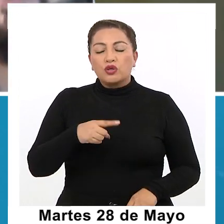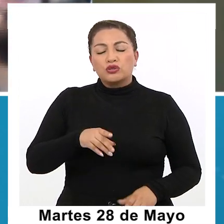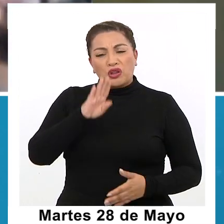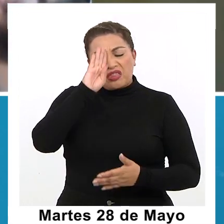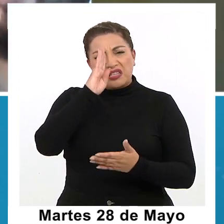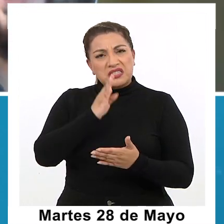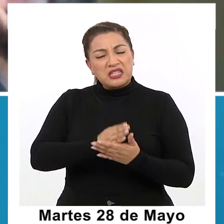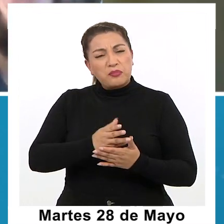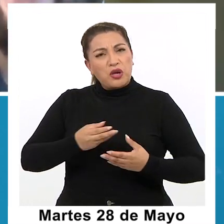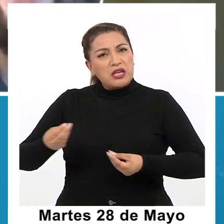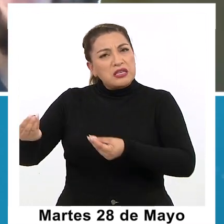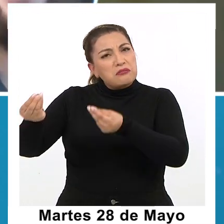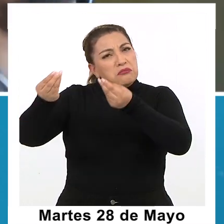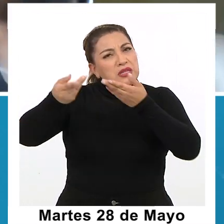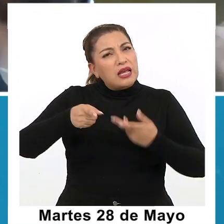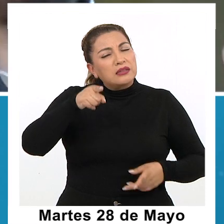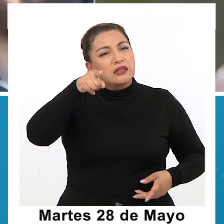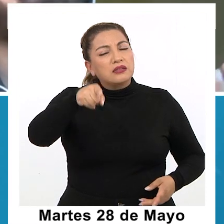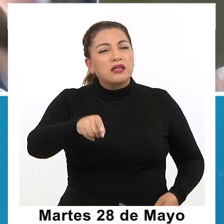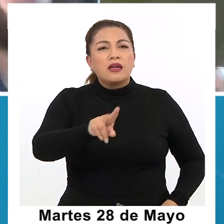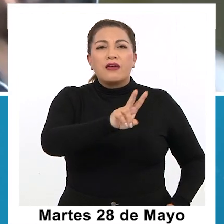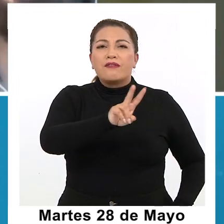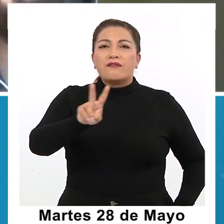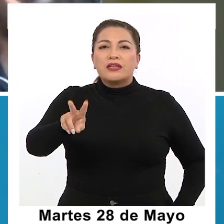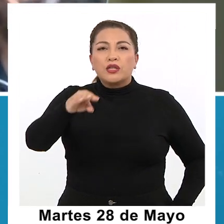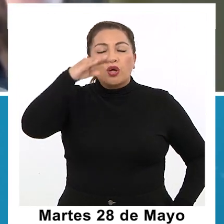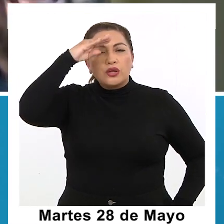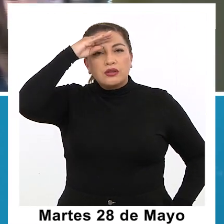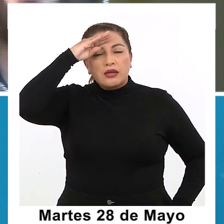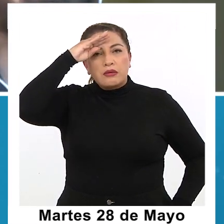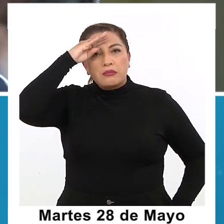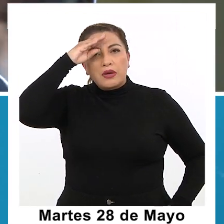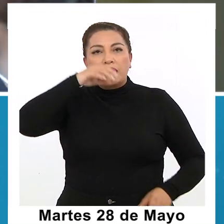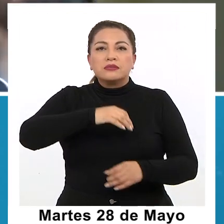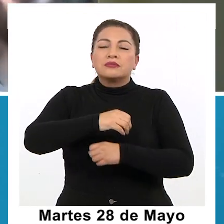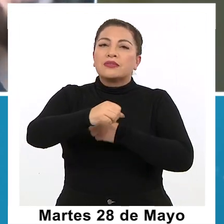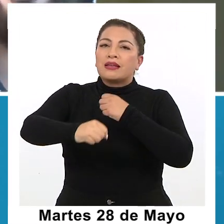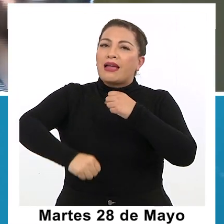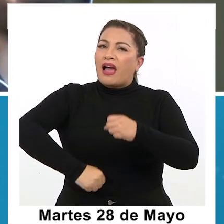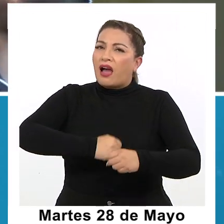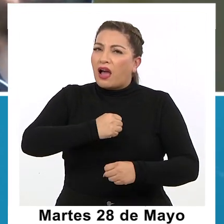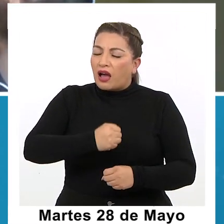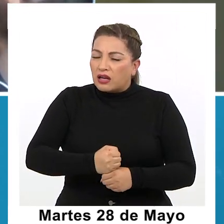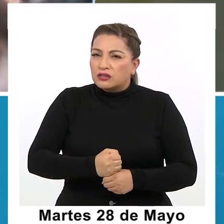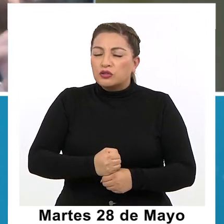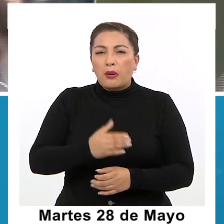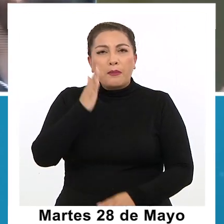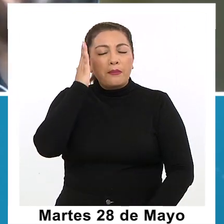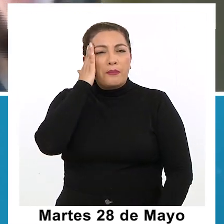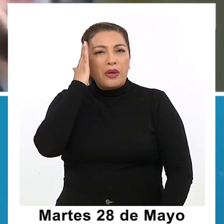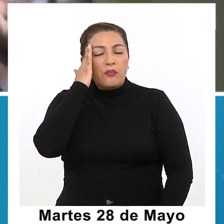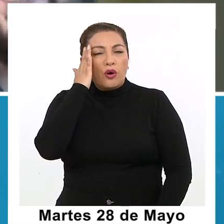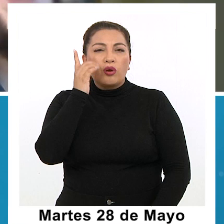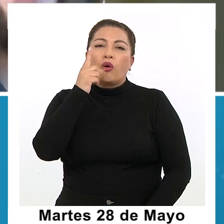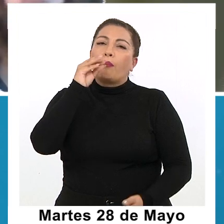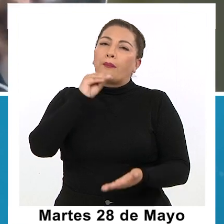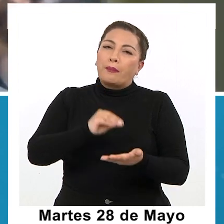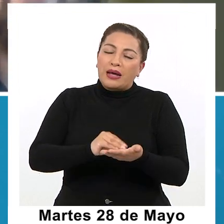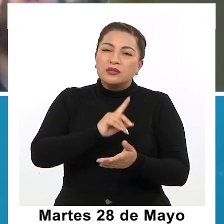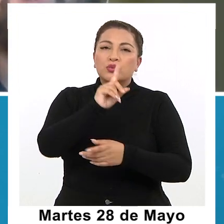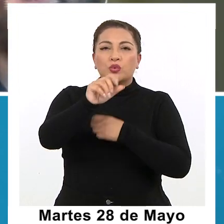invitarte, Claudia, porque los 22 de mayo de cada año se conmemora un año más